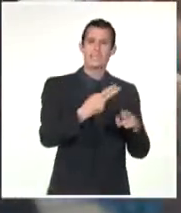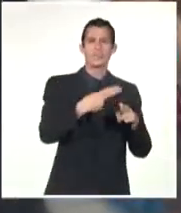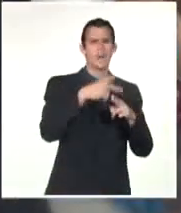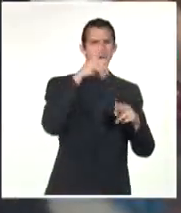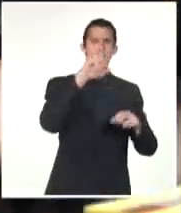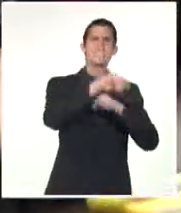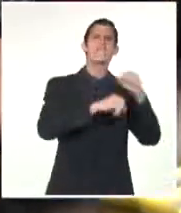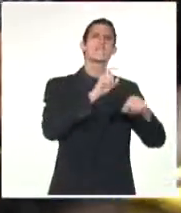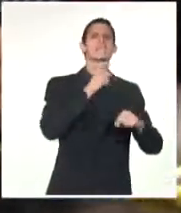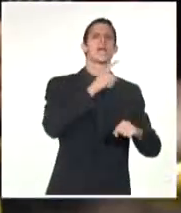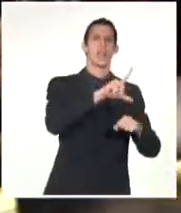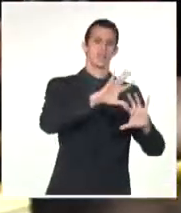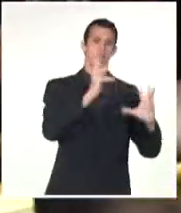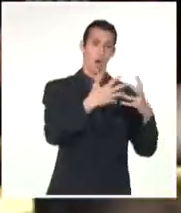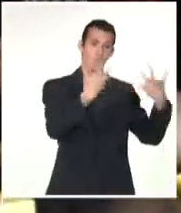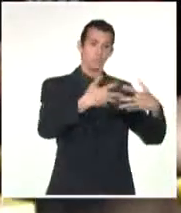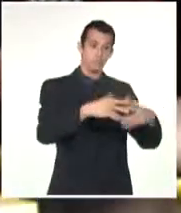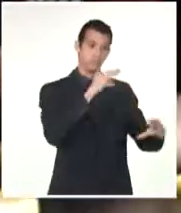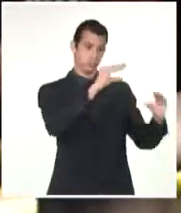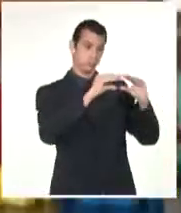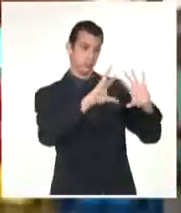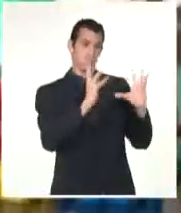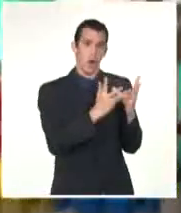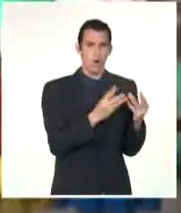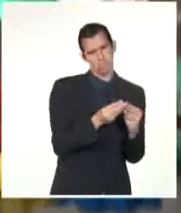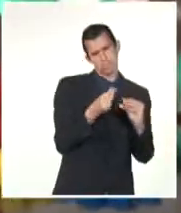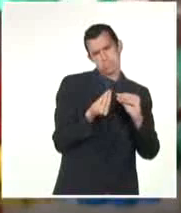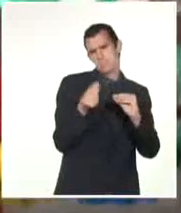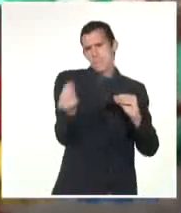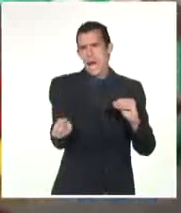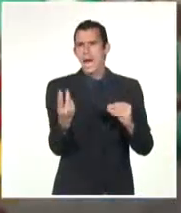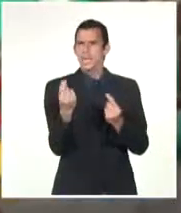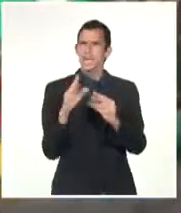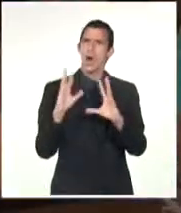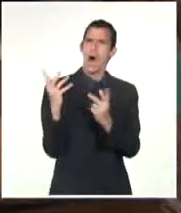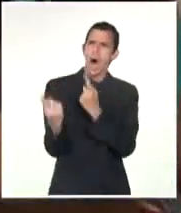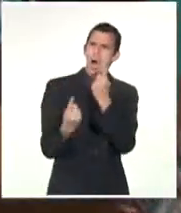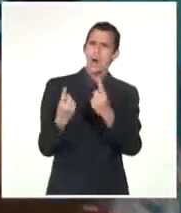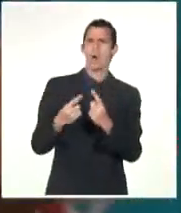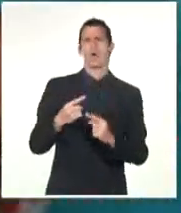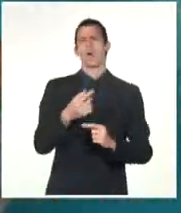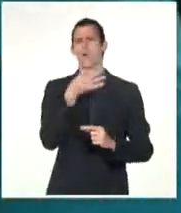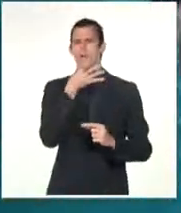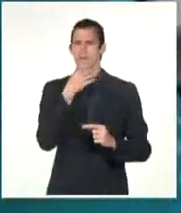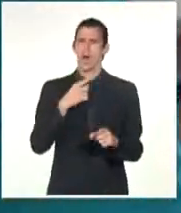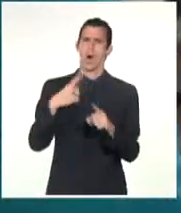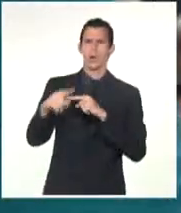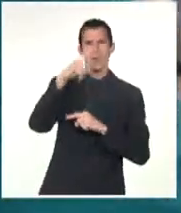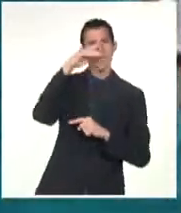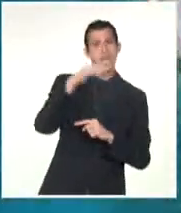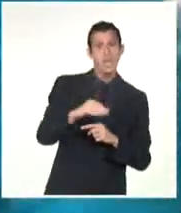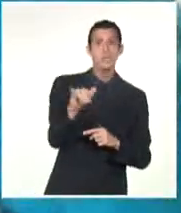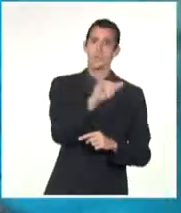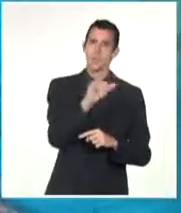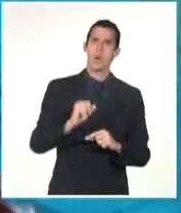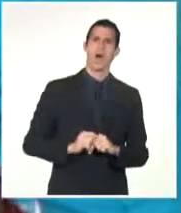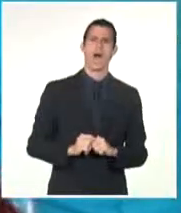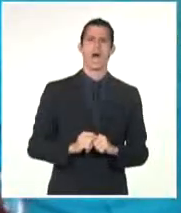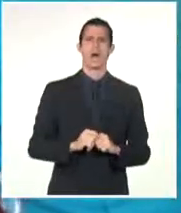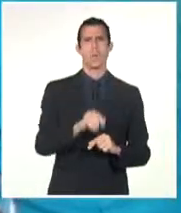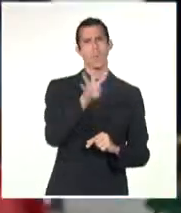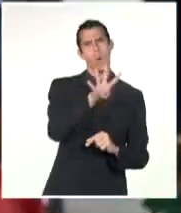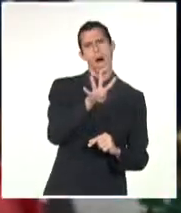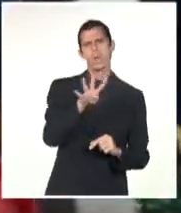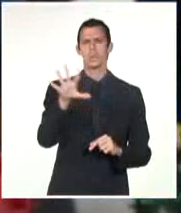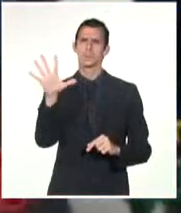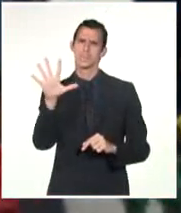en los interiores de la escuela primaria Romero reciben cada jornada a 44 niños y niñas tanto de cuarto como del quinto año de vida hijos de